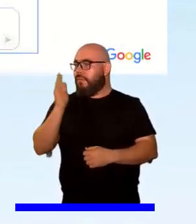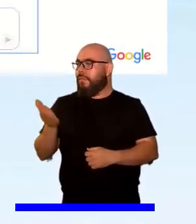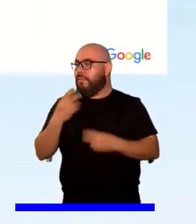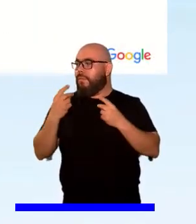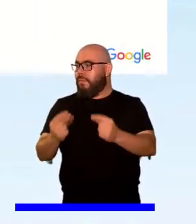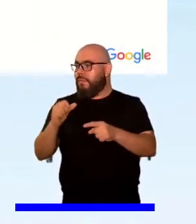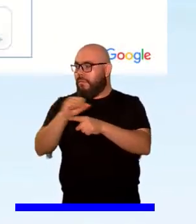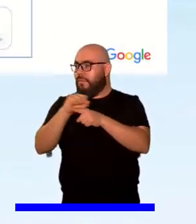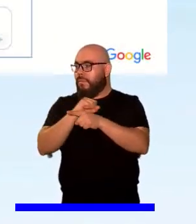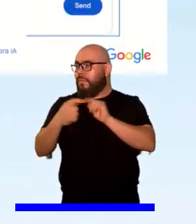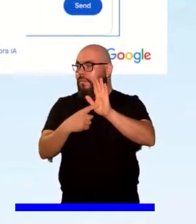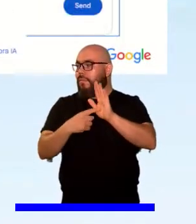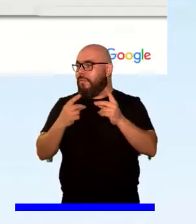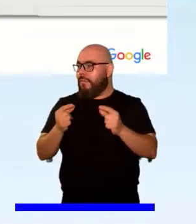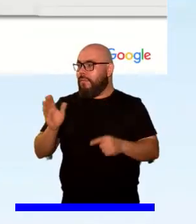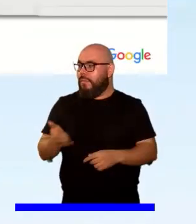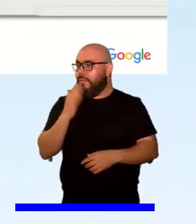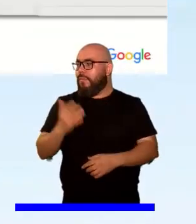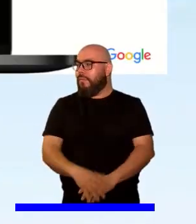muy práctico.